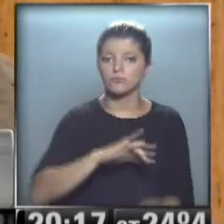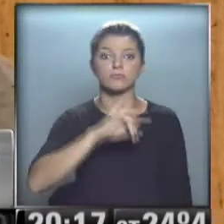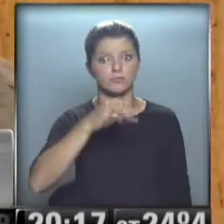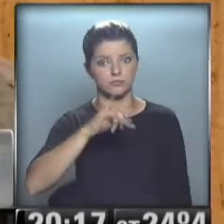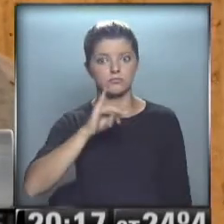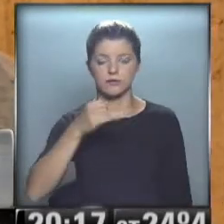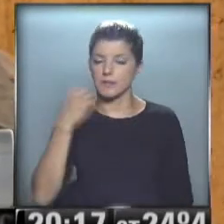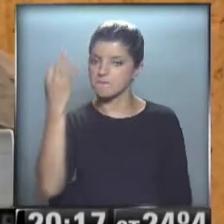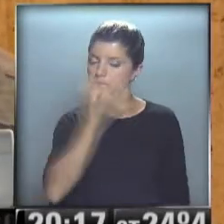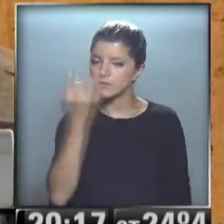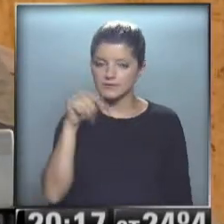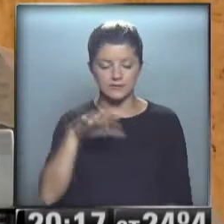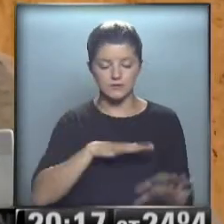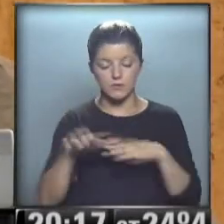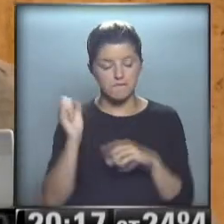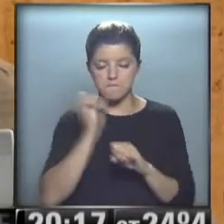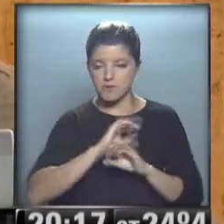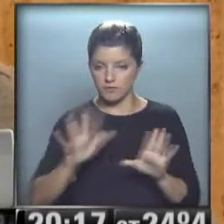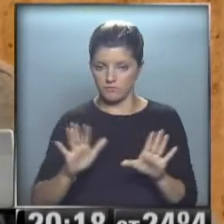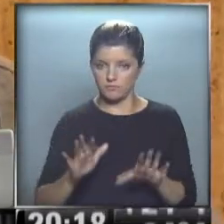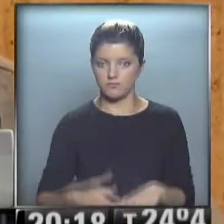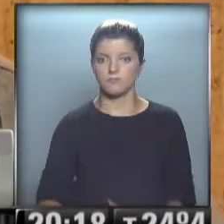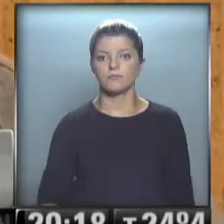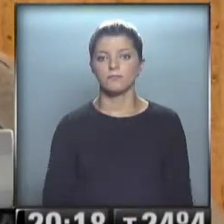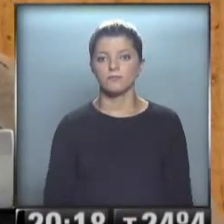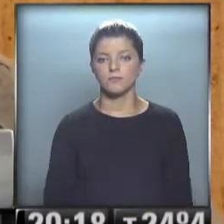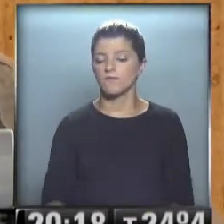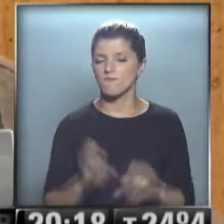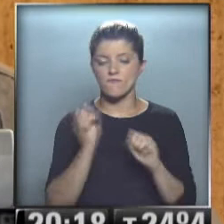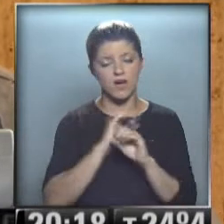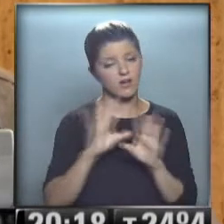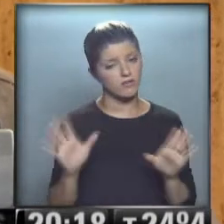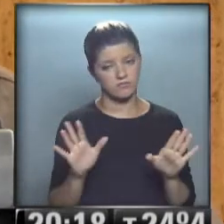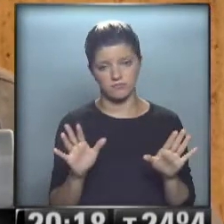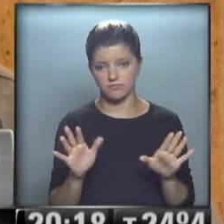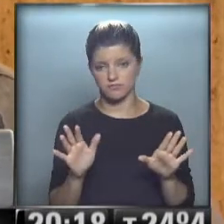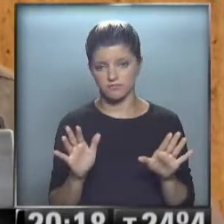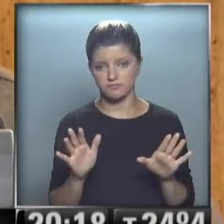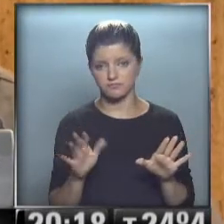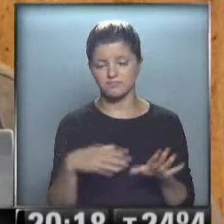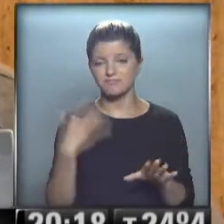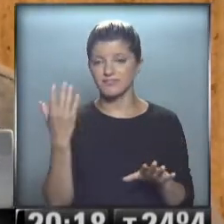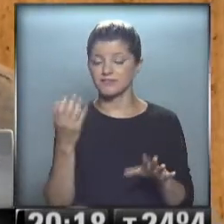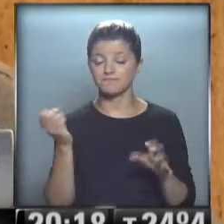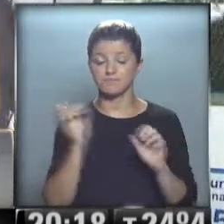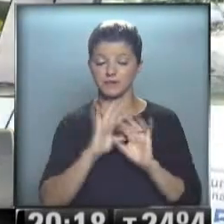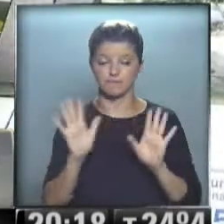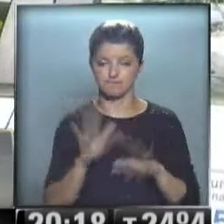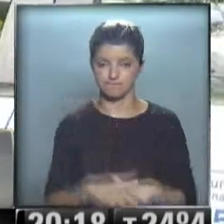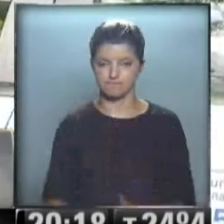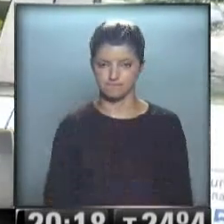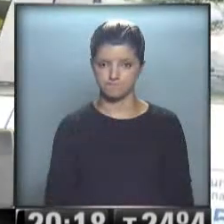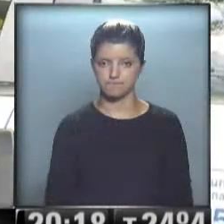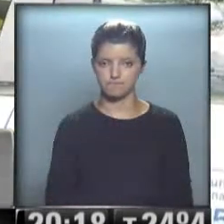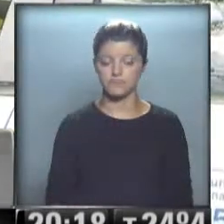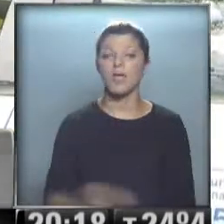sí, es muy feo. Es muy feo, la verdad que demasiado feo.